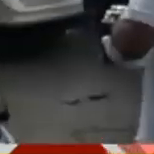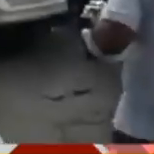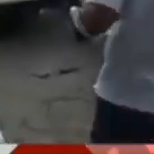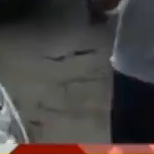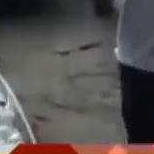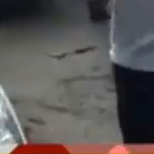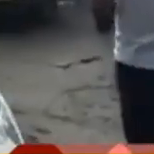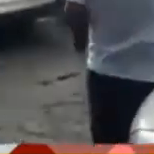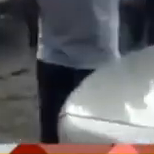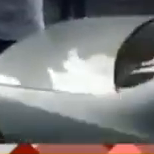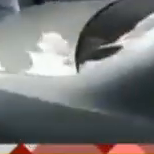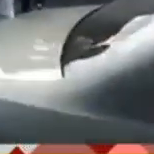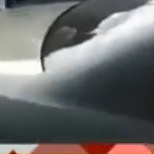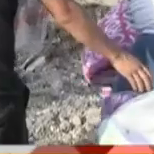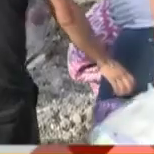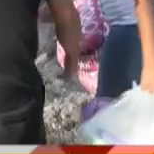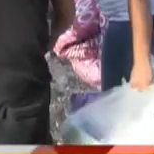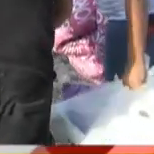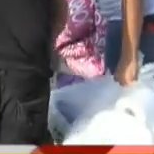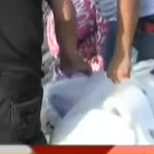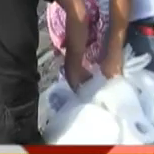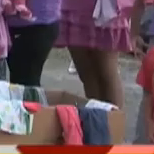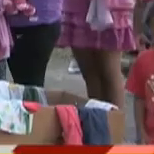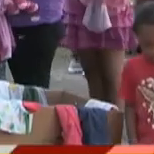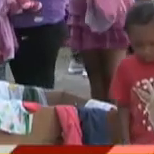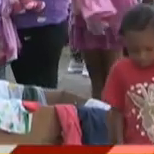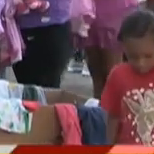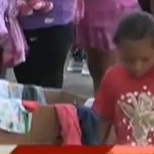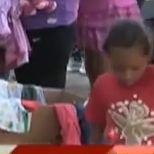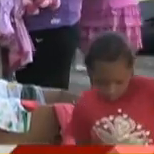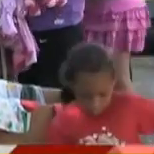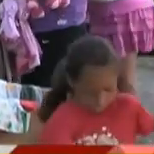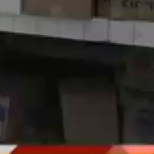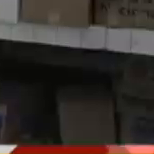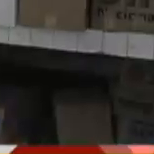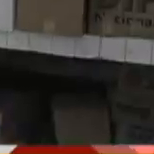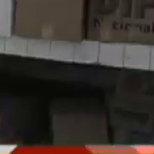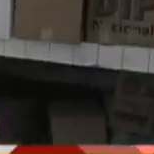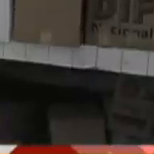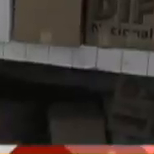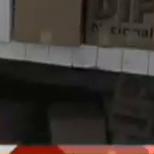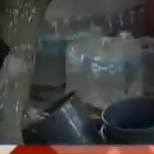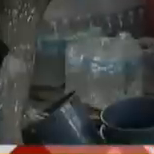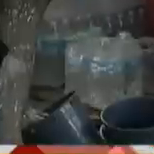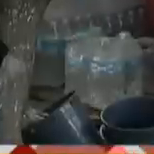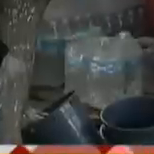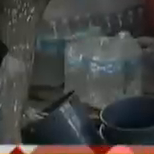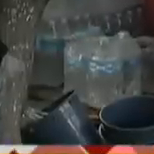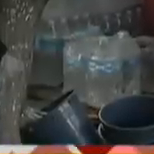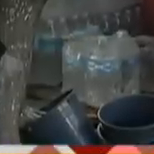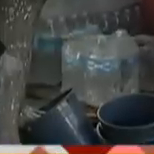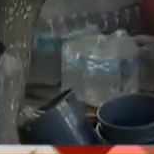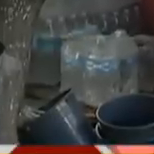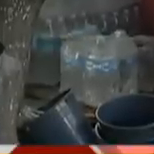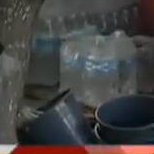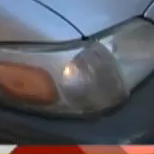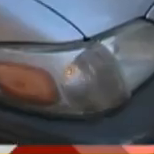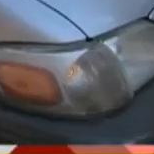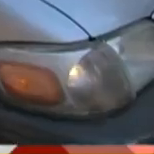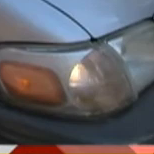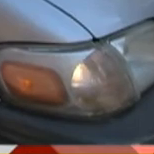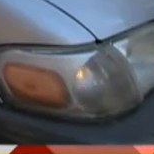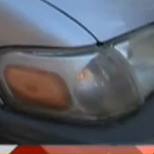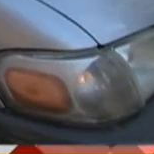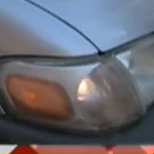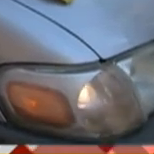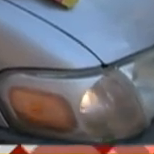federal, contra el presidente municipal de Pátzcuaro, Michoacán, y la delegación Coyoacán en la Ciudad de México. También se investigan